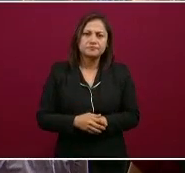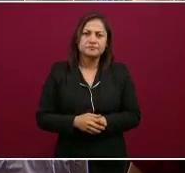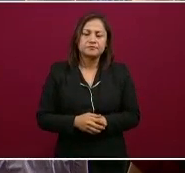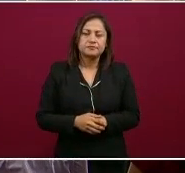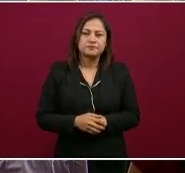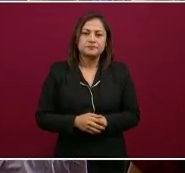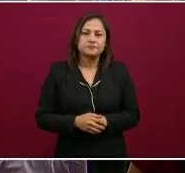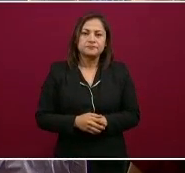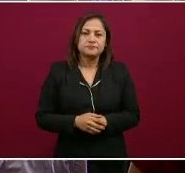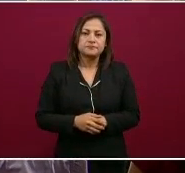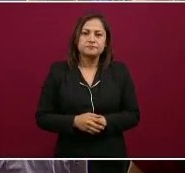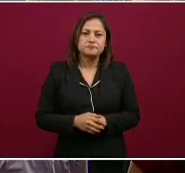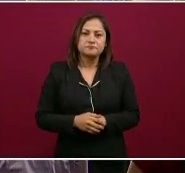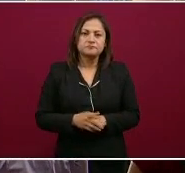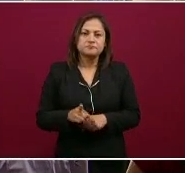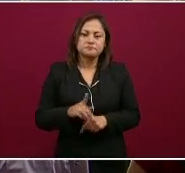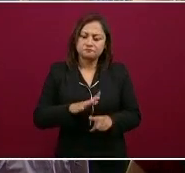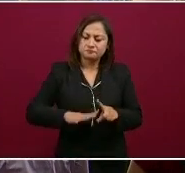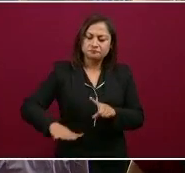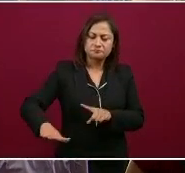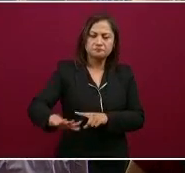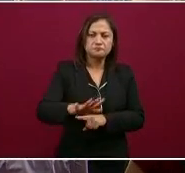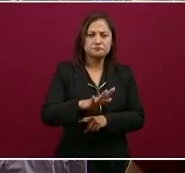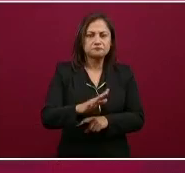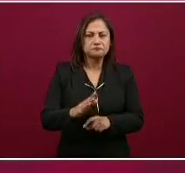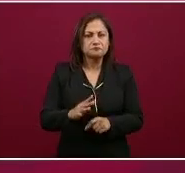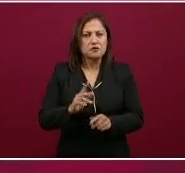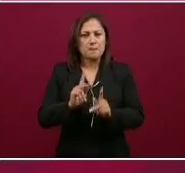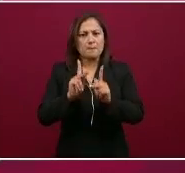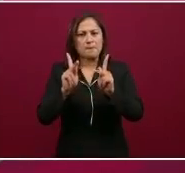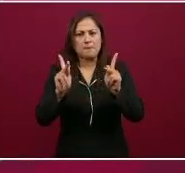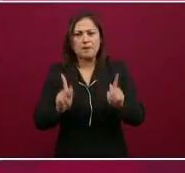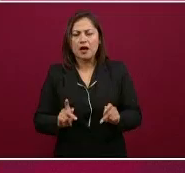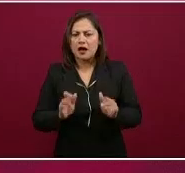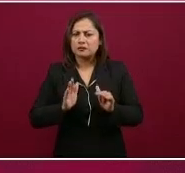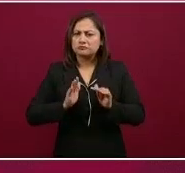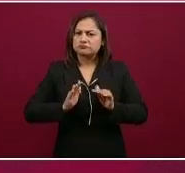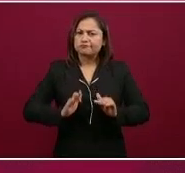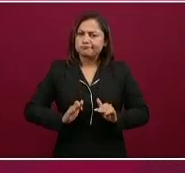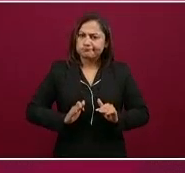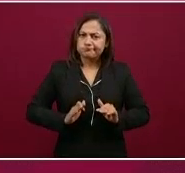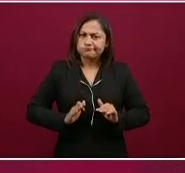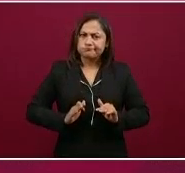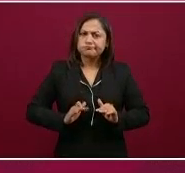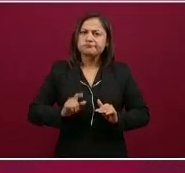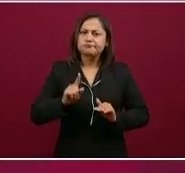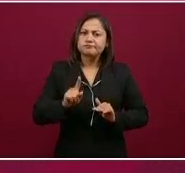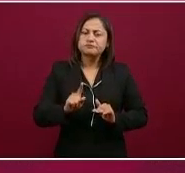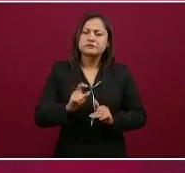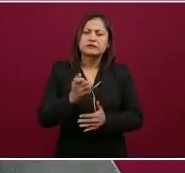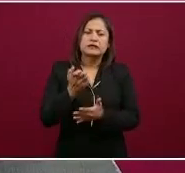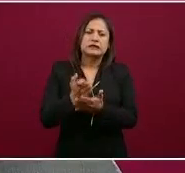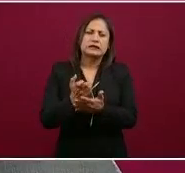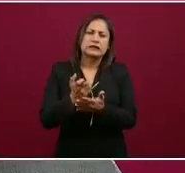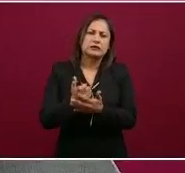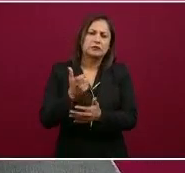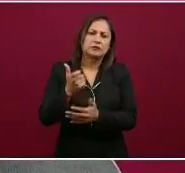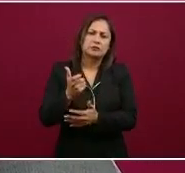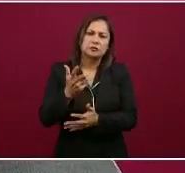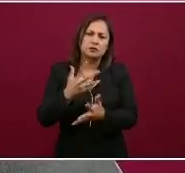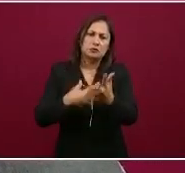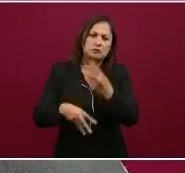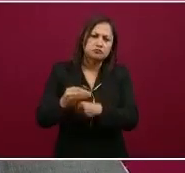para garantizar la paz, la tranquilidad y para impulsar el crecimiento económico.